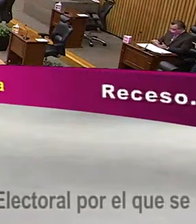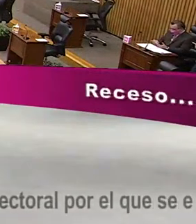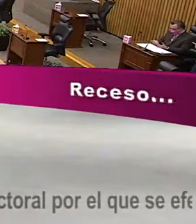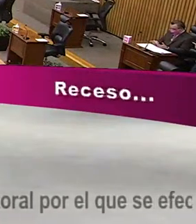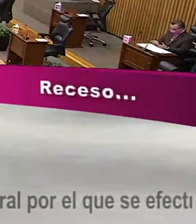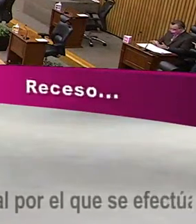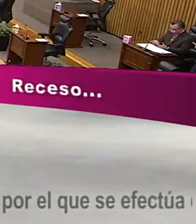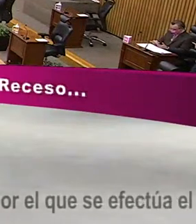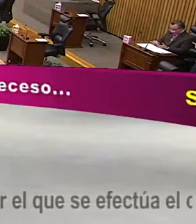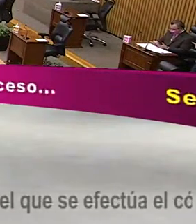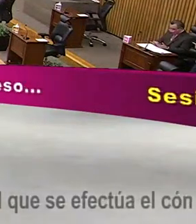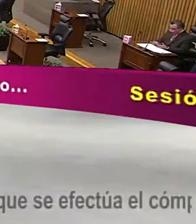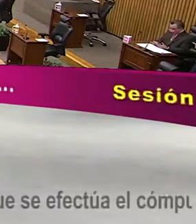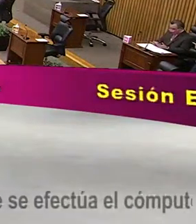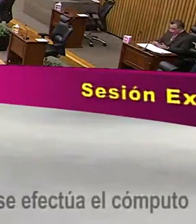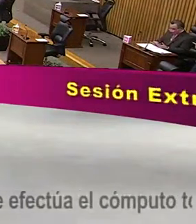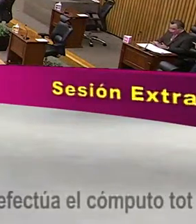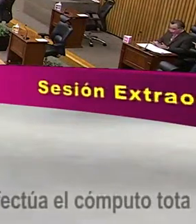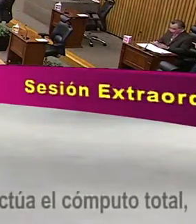2